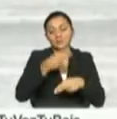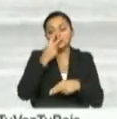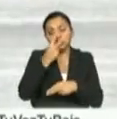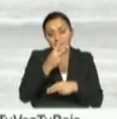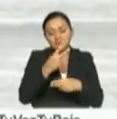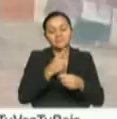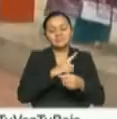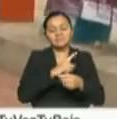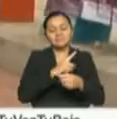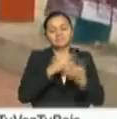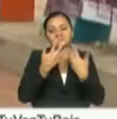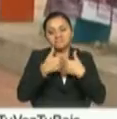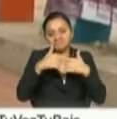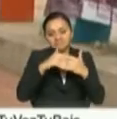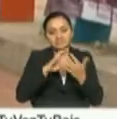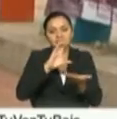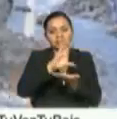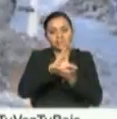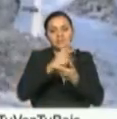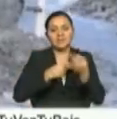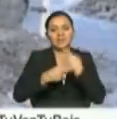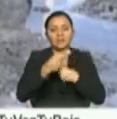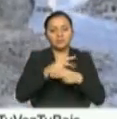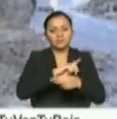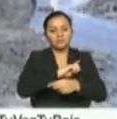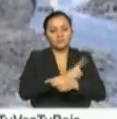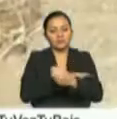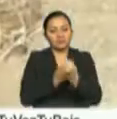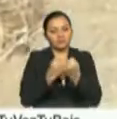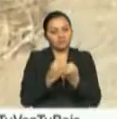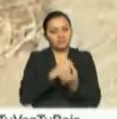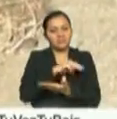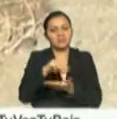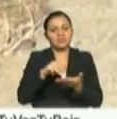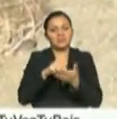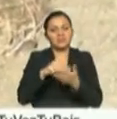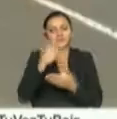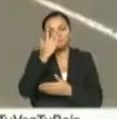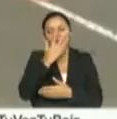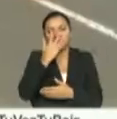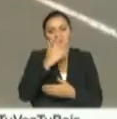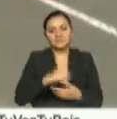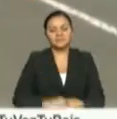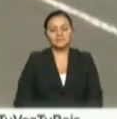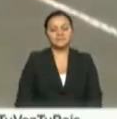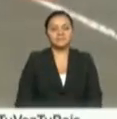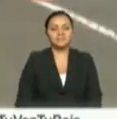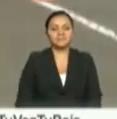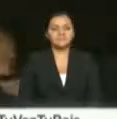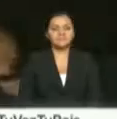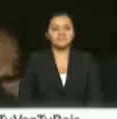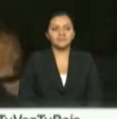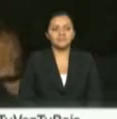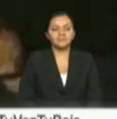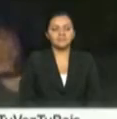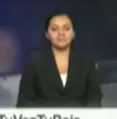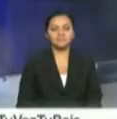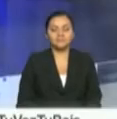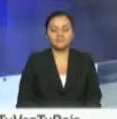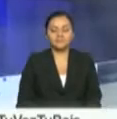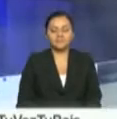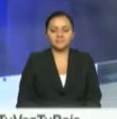provincias afectadas y renueva la fuerza y empeño de manabitas y esmeraldeños. Cristina Pavón, Noticiero